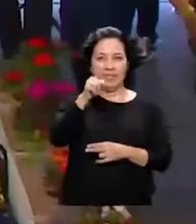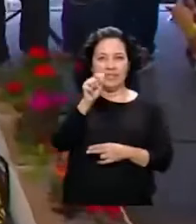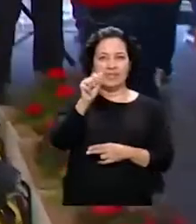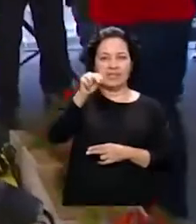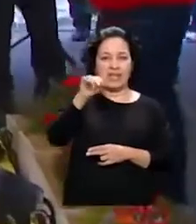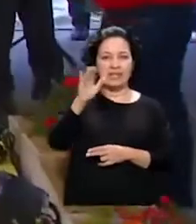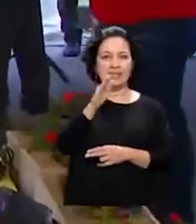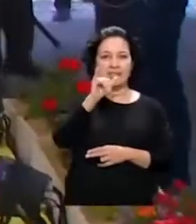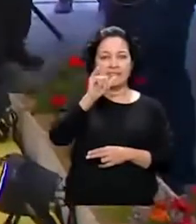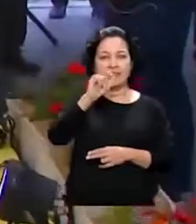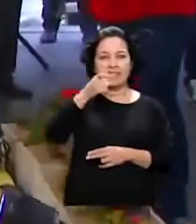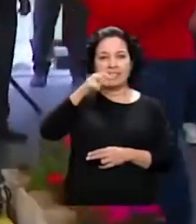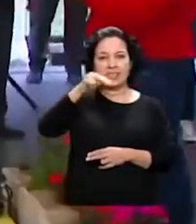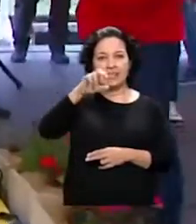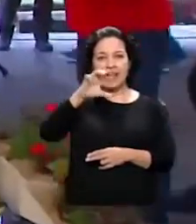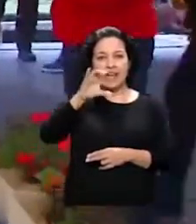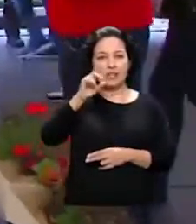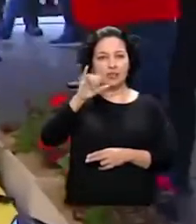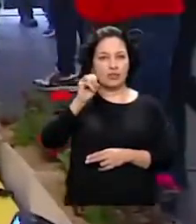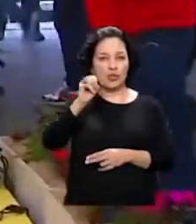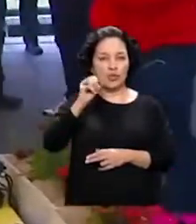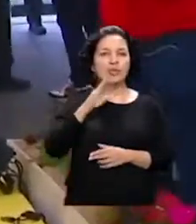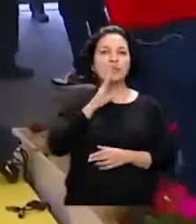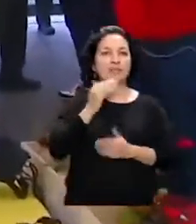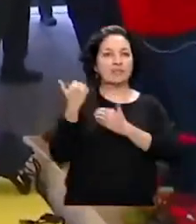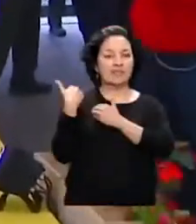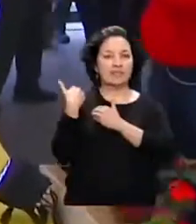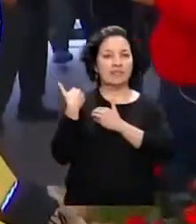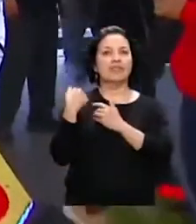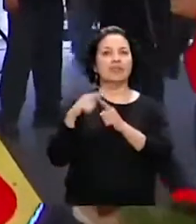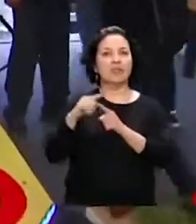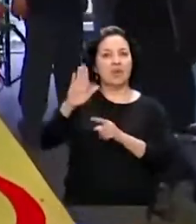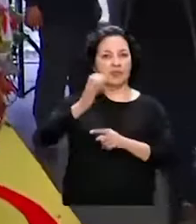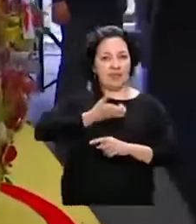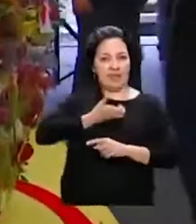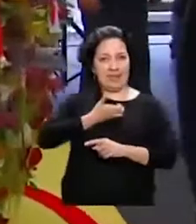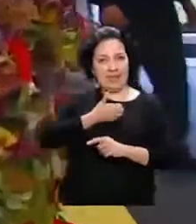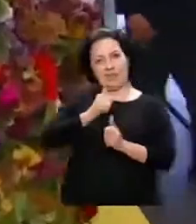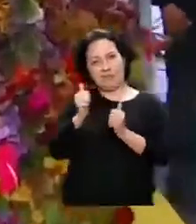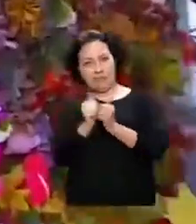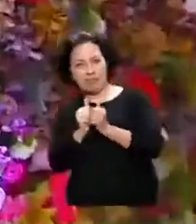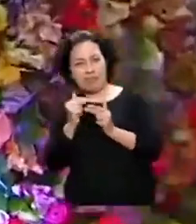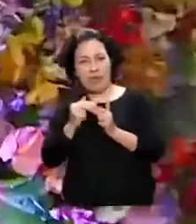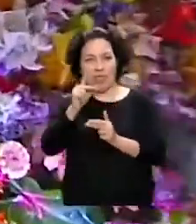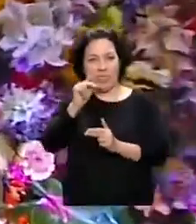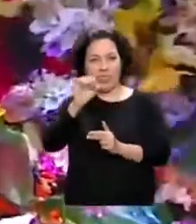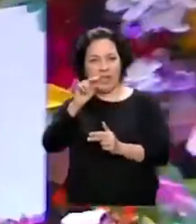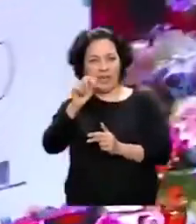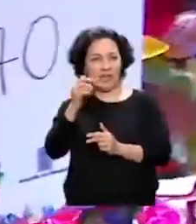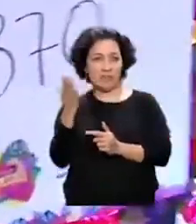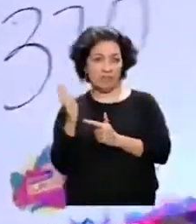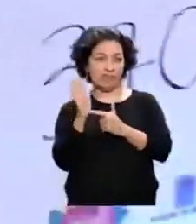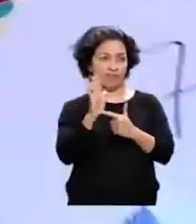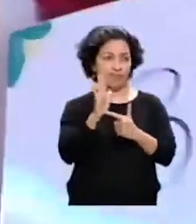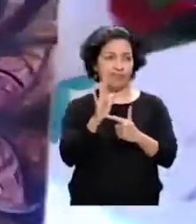fuerte entrega el alcalde de Medellín, Daniel Quintero, y la gestora social, Diana Osorio. Miren lo que sacó,